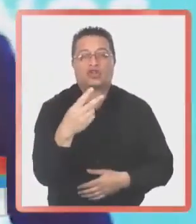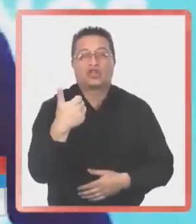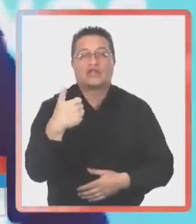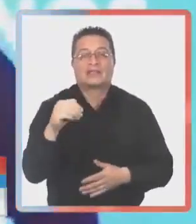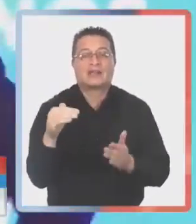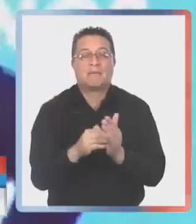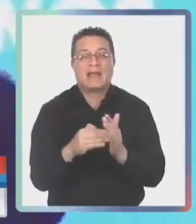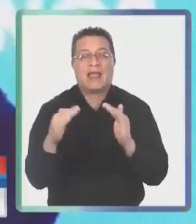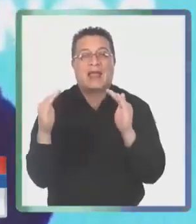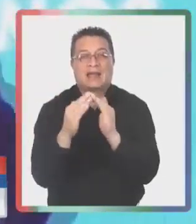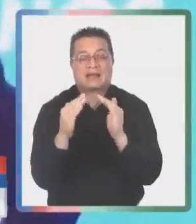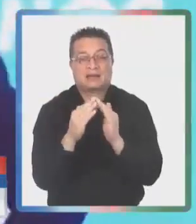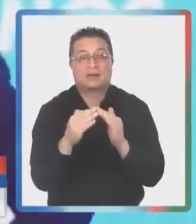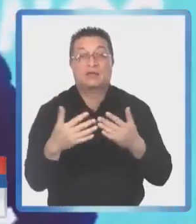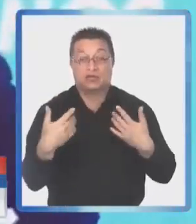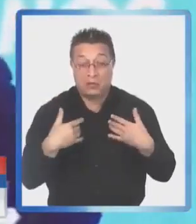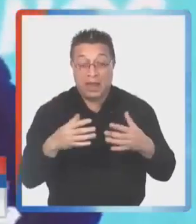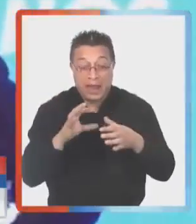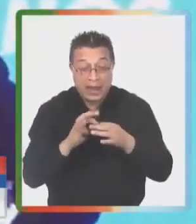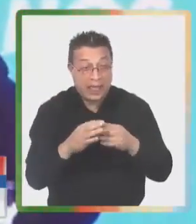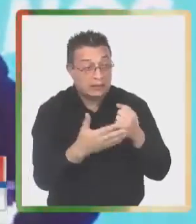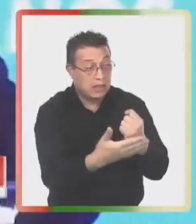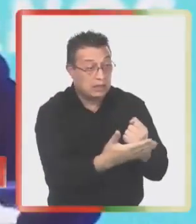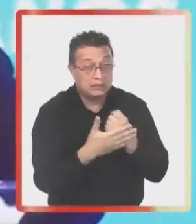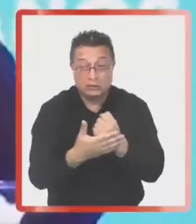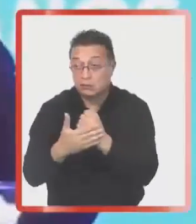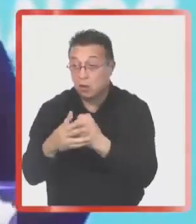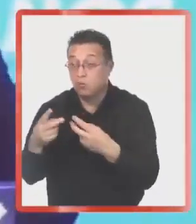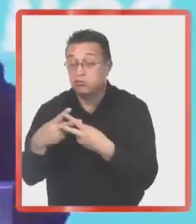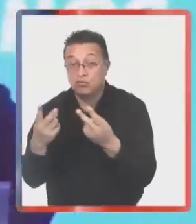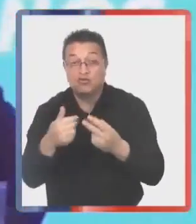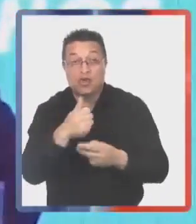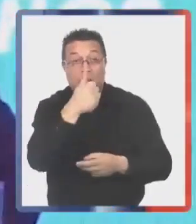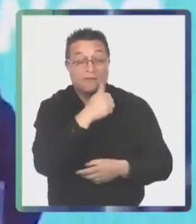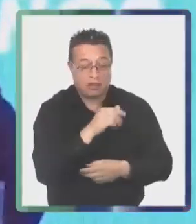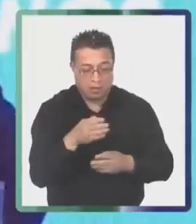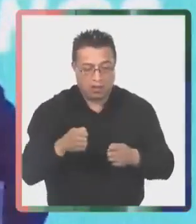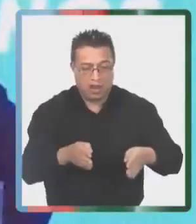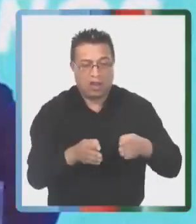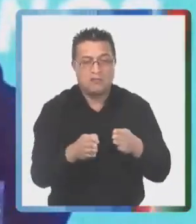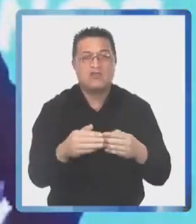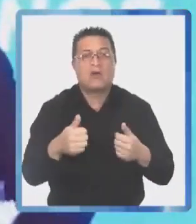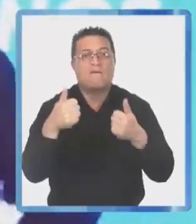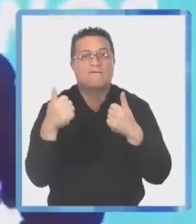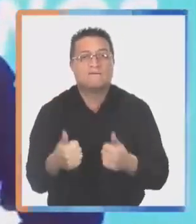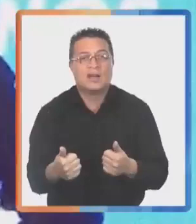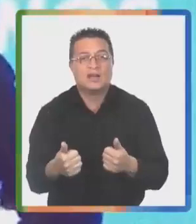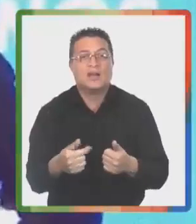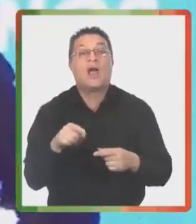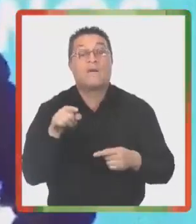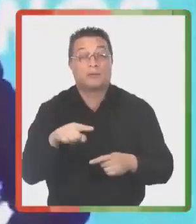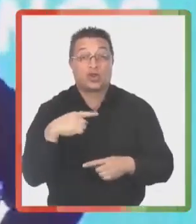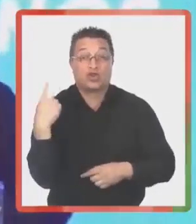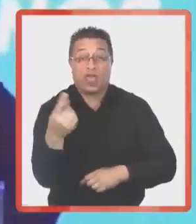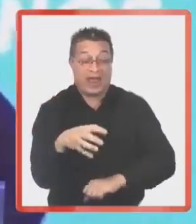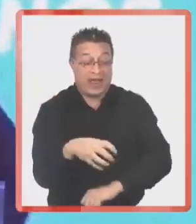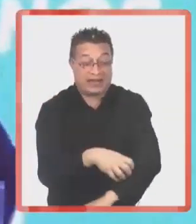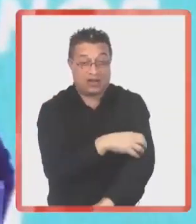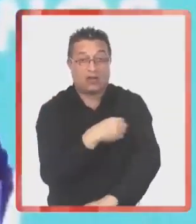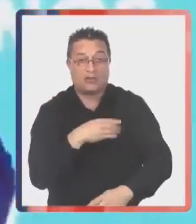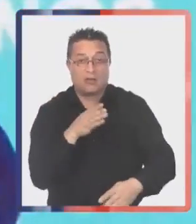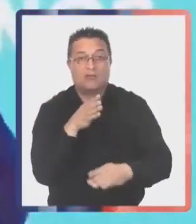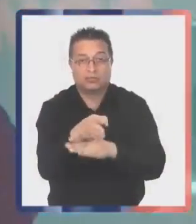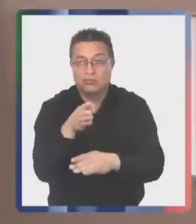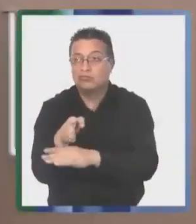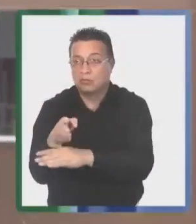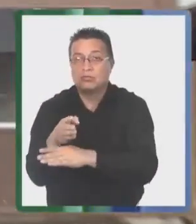de 260.000 viviendas. Estamos, gracias a la colaboración público-privada, avanzando en la dirección correcta y en todas las regiones donde